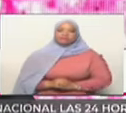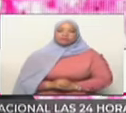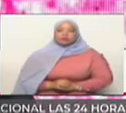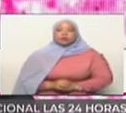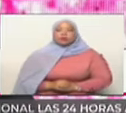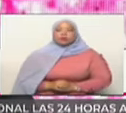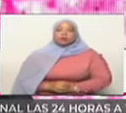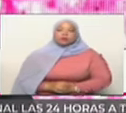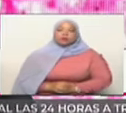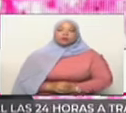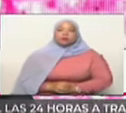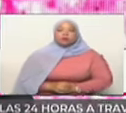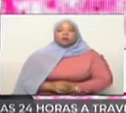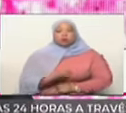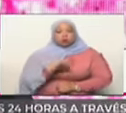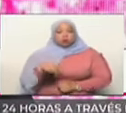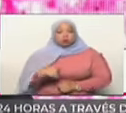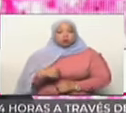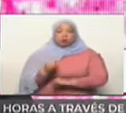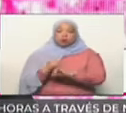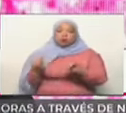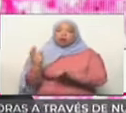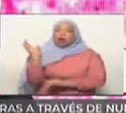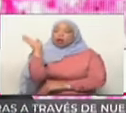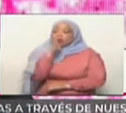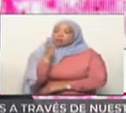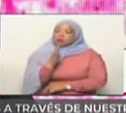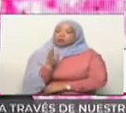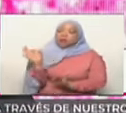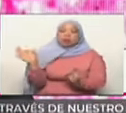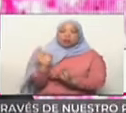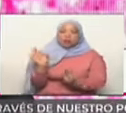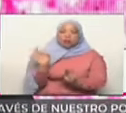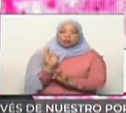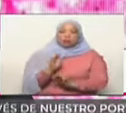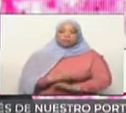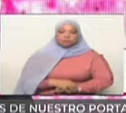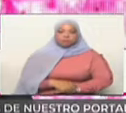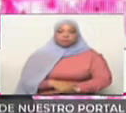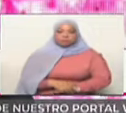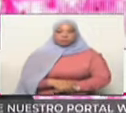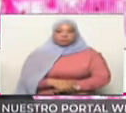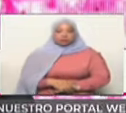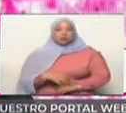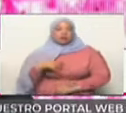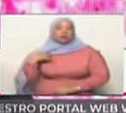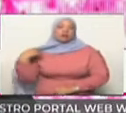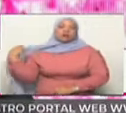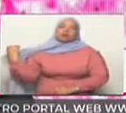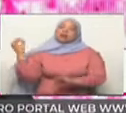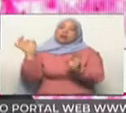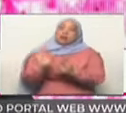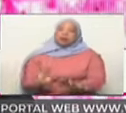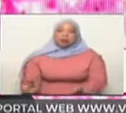Nosotros no dependemos de Brasil para nada. Ni de nadie en este mundo.